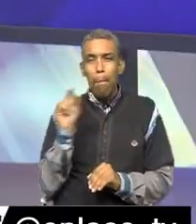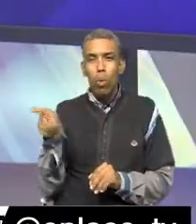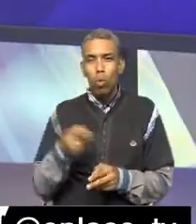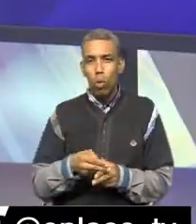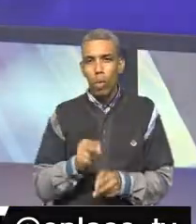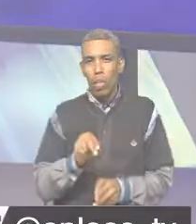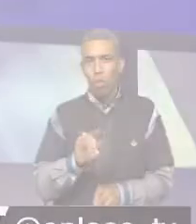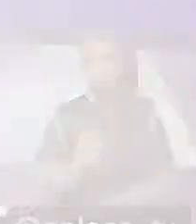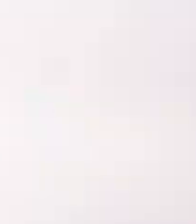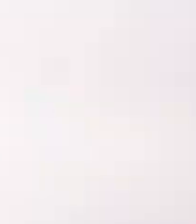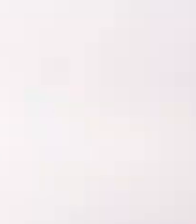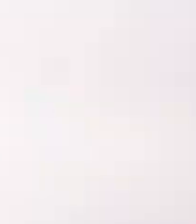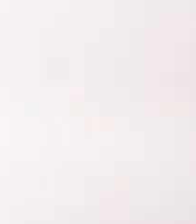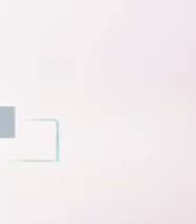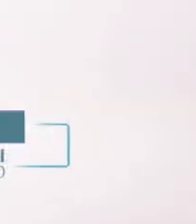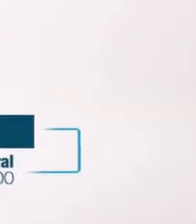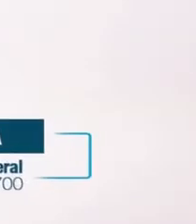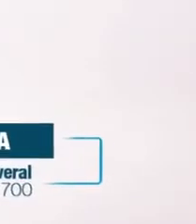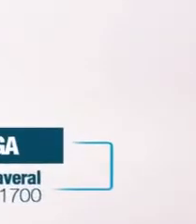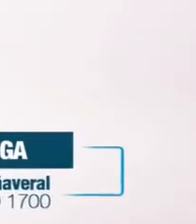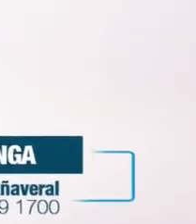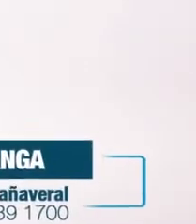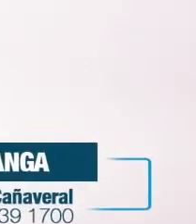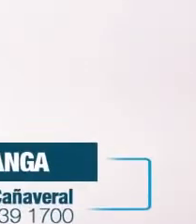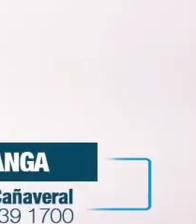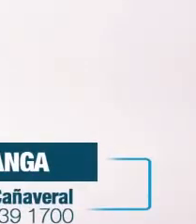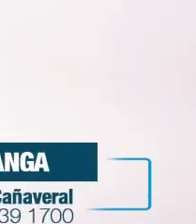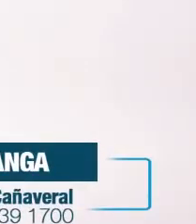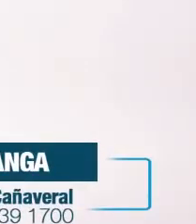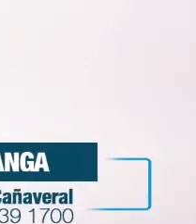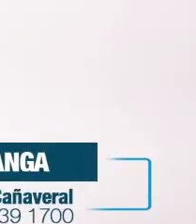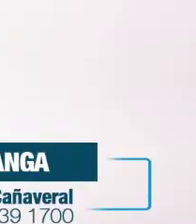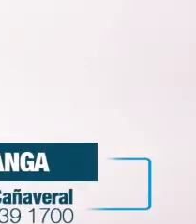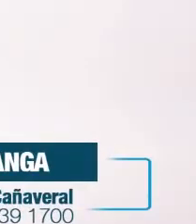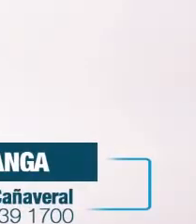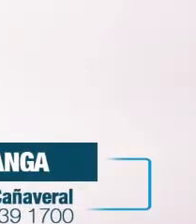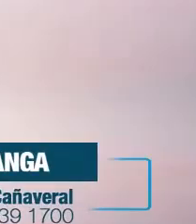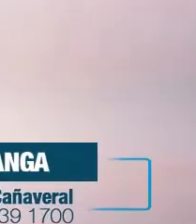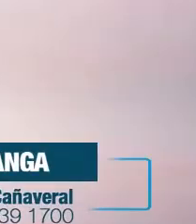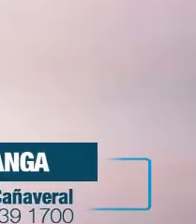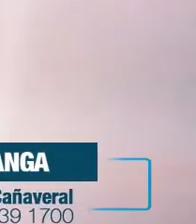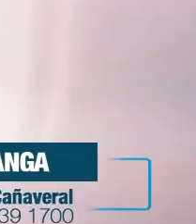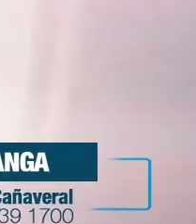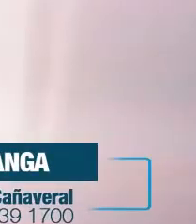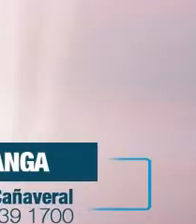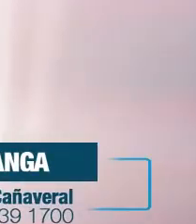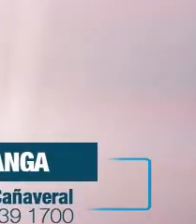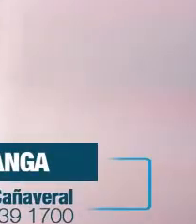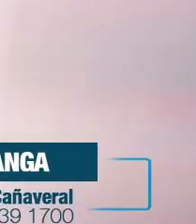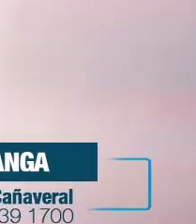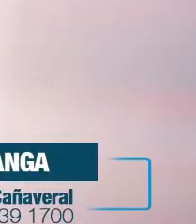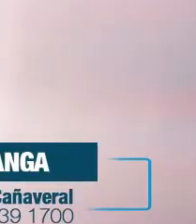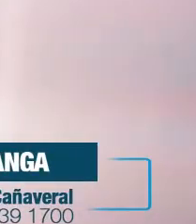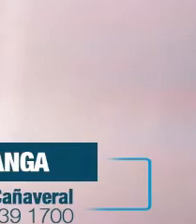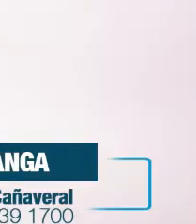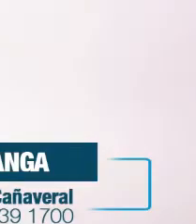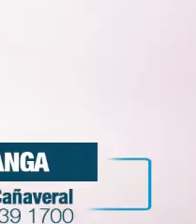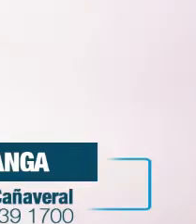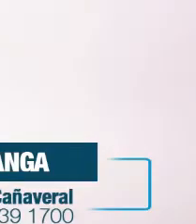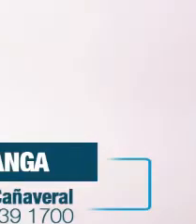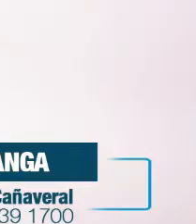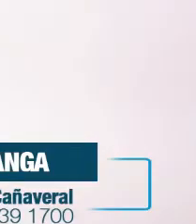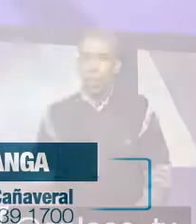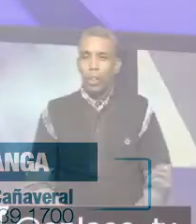Ya no tendrá que interrumpir su tratamiento de ortodoncia. Ahora en Crom Bucaramanga y Barranca Bermeja, su sonrisa saltará a la vista. Crom Ortodoncia Moderna.